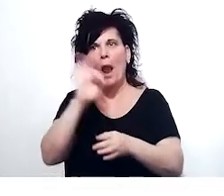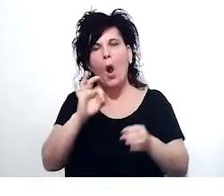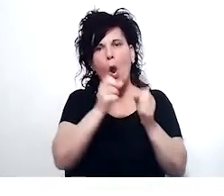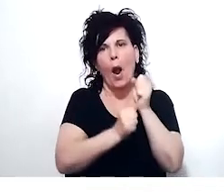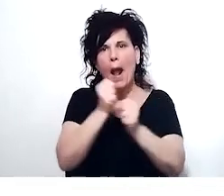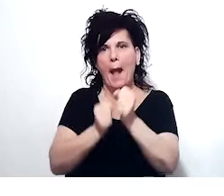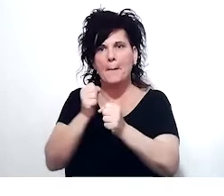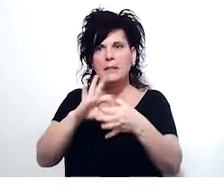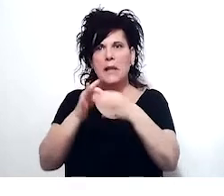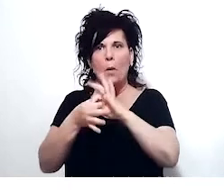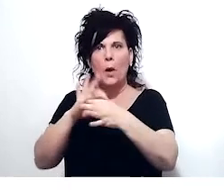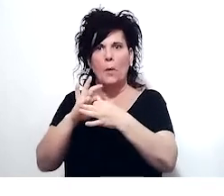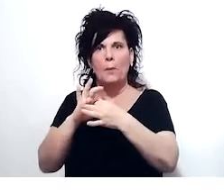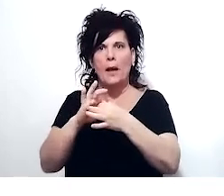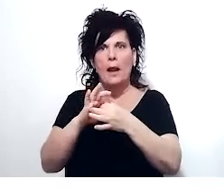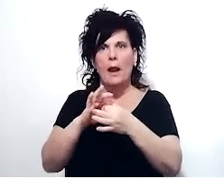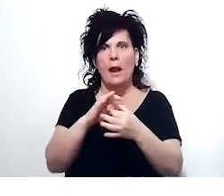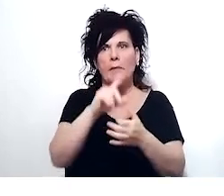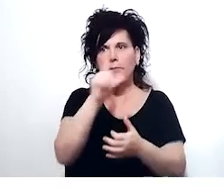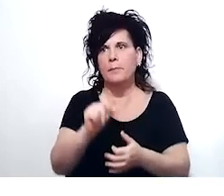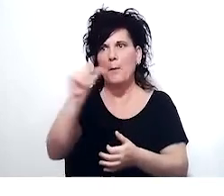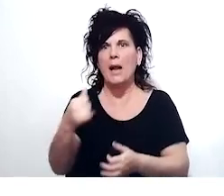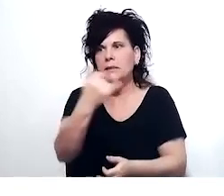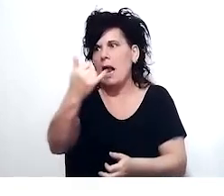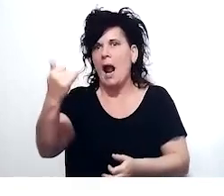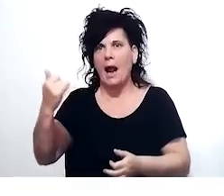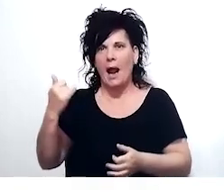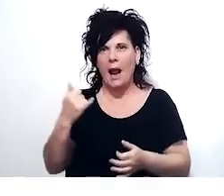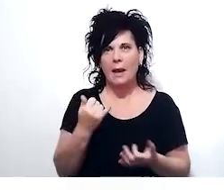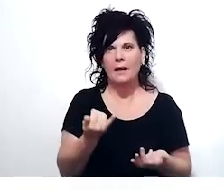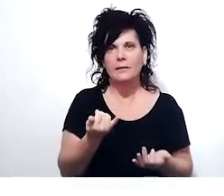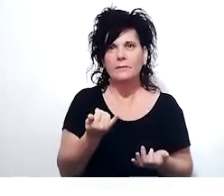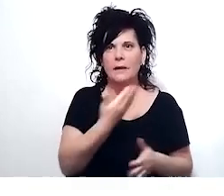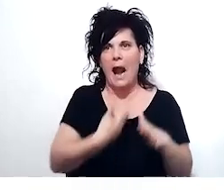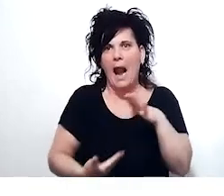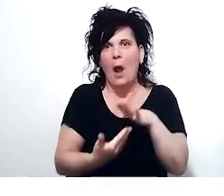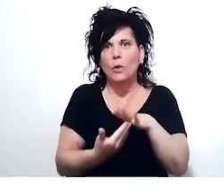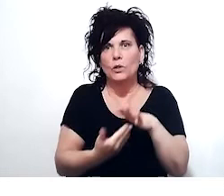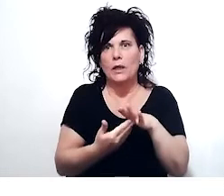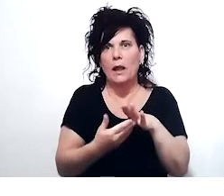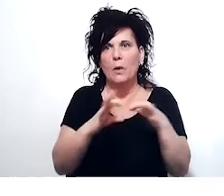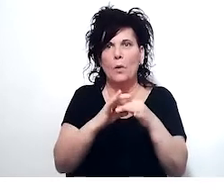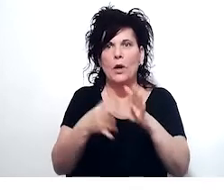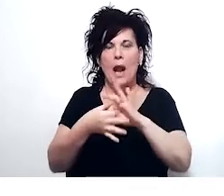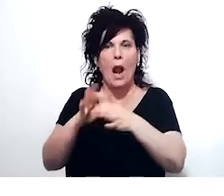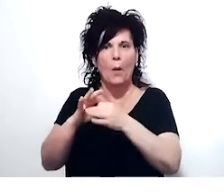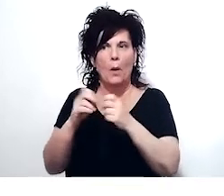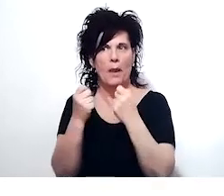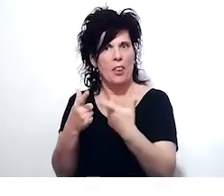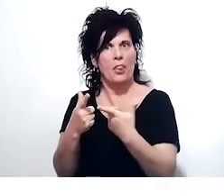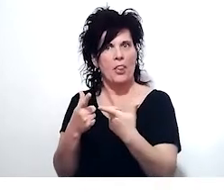esos datos también tienen que ser tratados de esta manera. Y le da a las autoridades de la Unión Europea